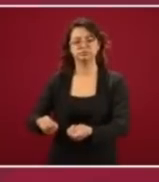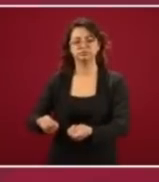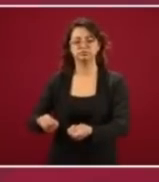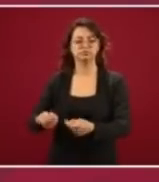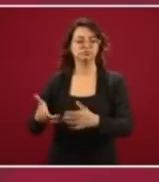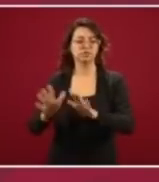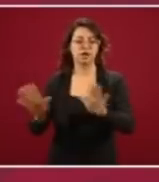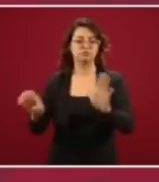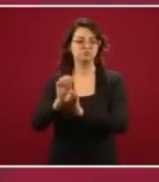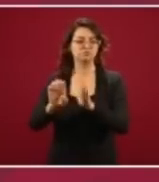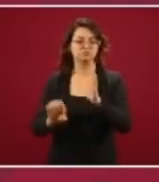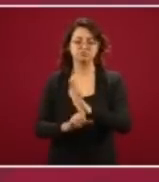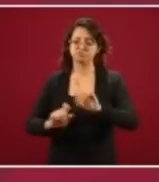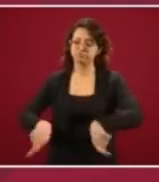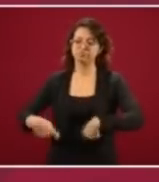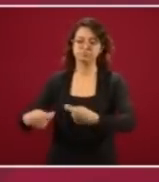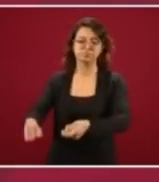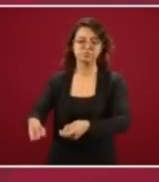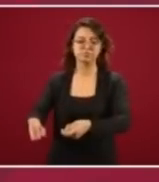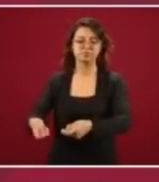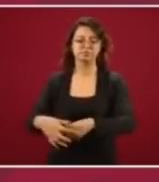su escritura.